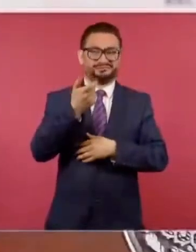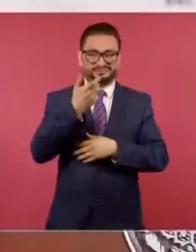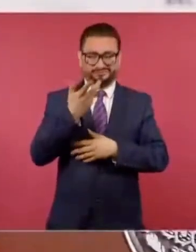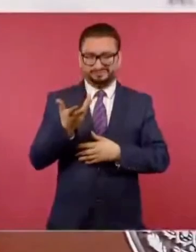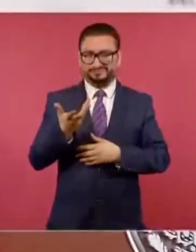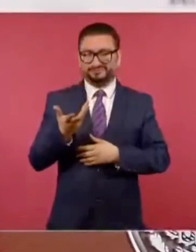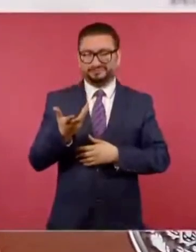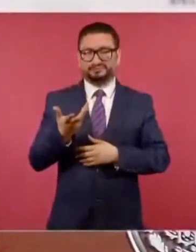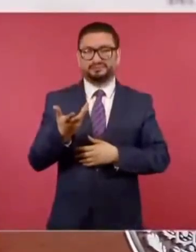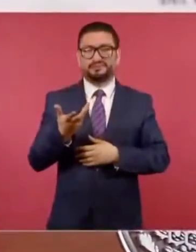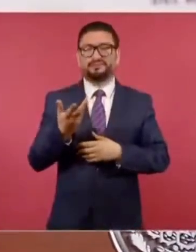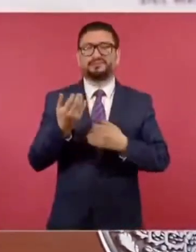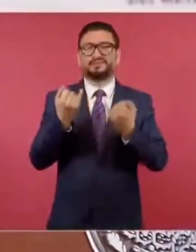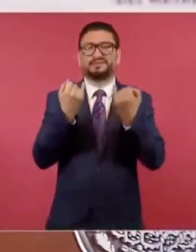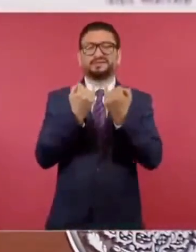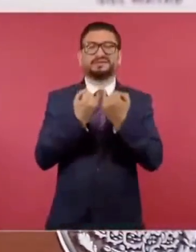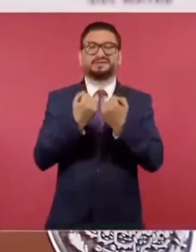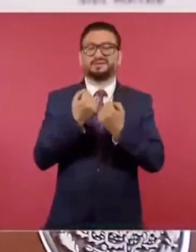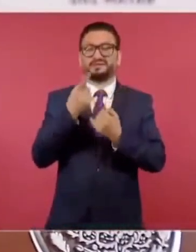Era definir